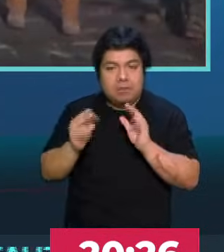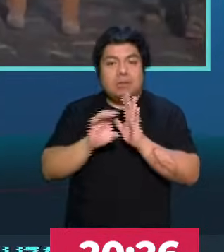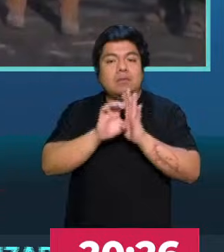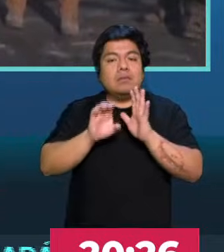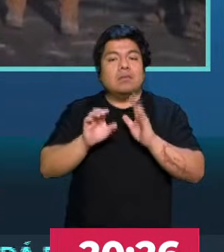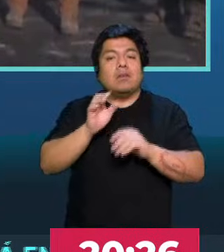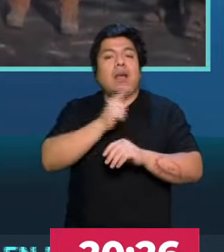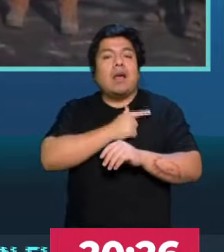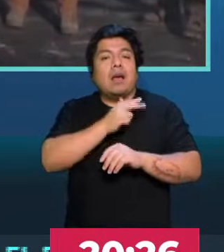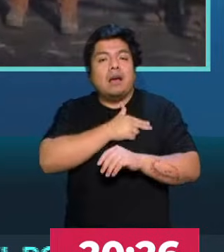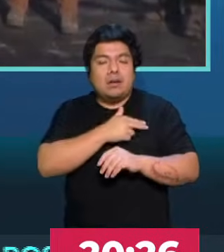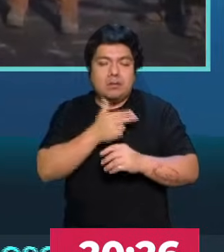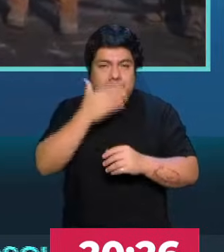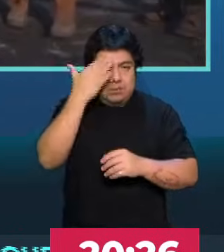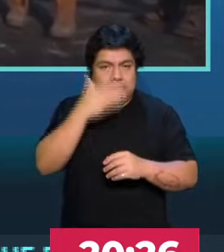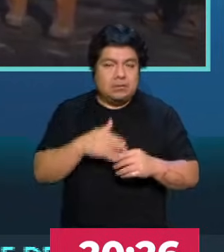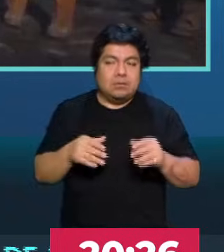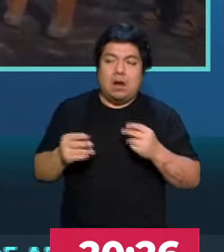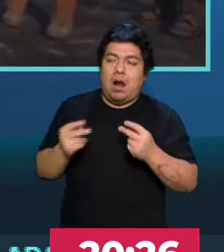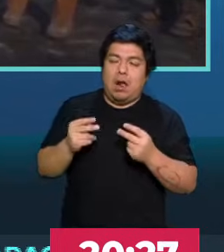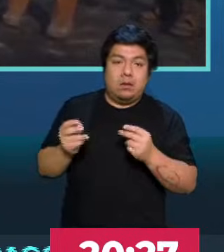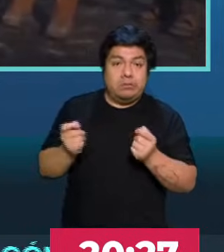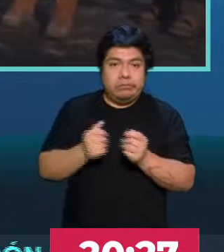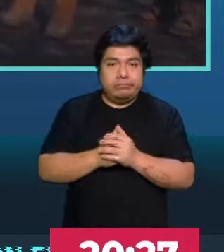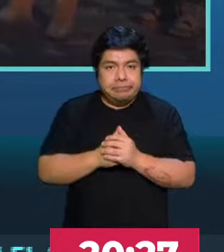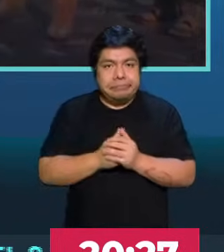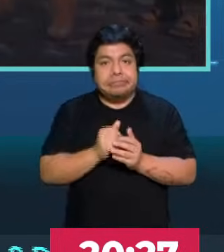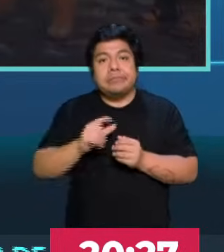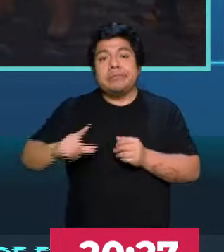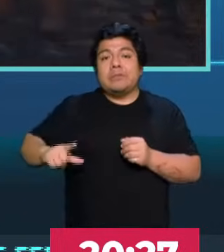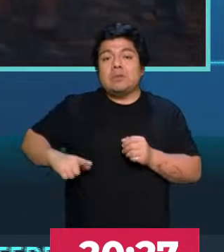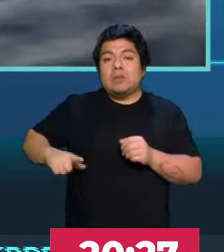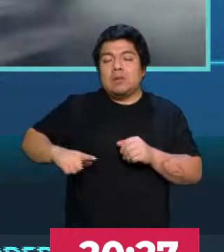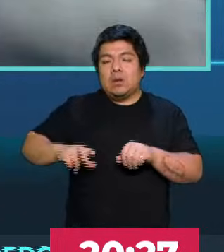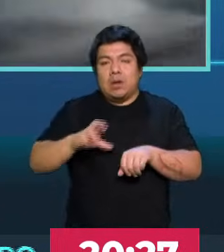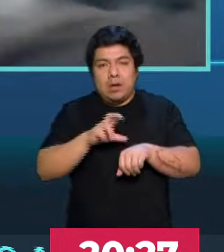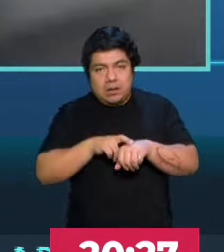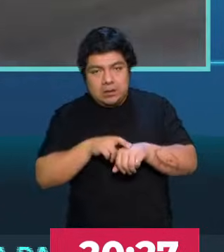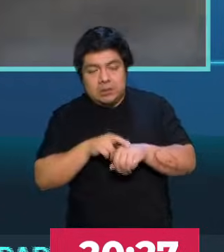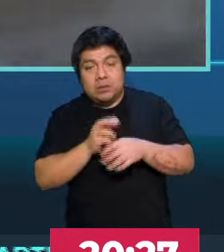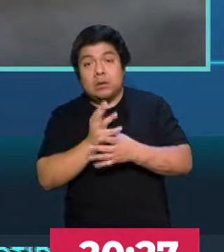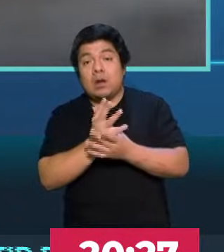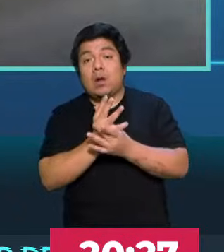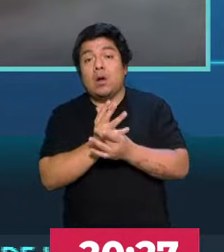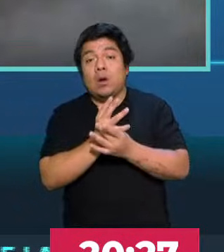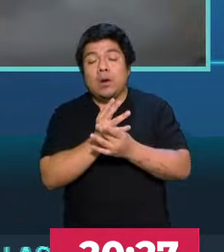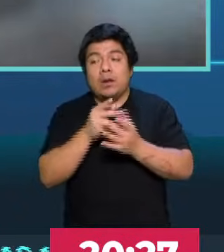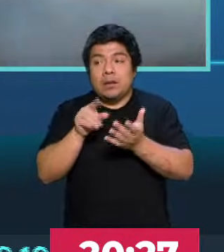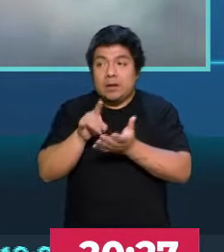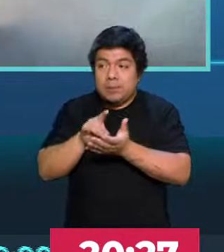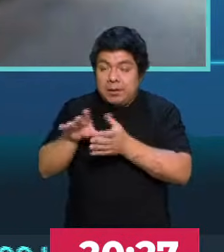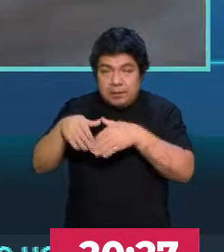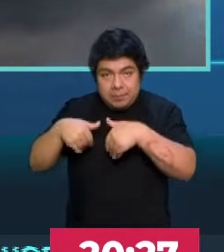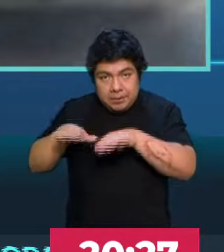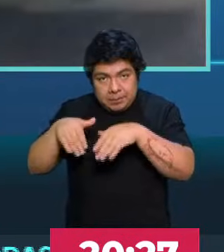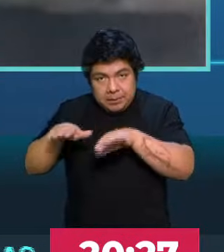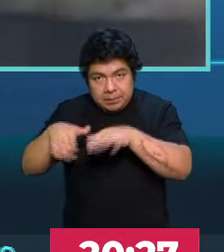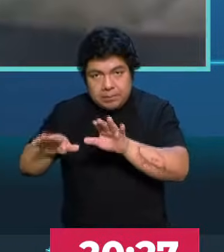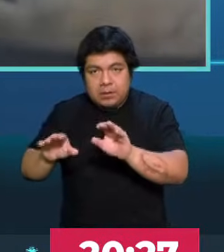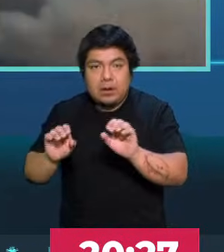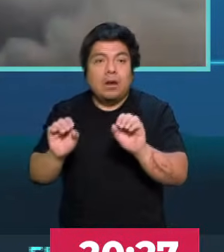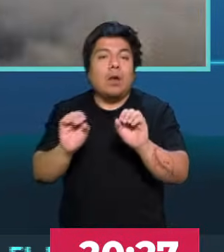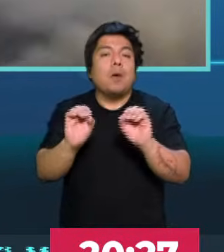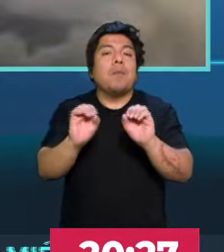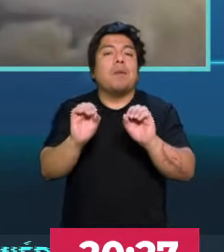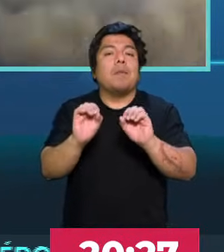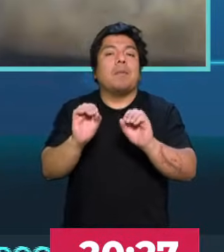Guardia Nacional, que era parte de la trifulca que hay ahorita, que el gobernador dice, sálganse de aquí, pero no es que